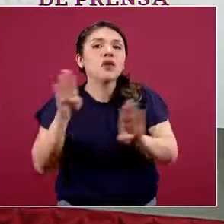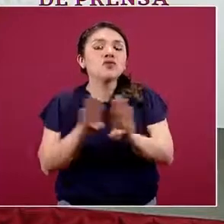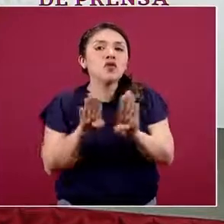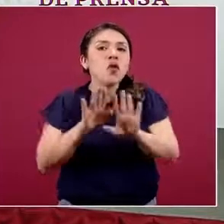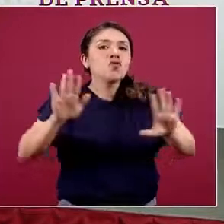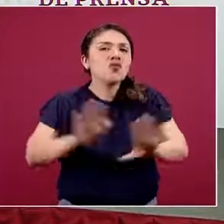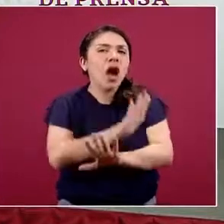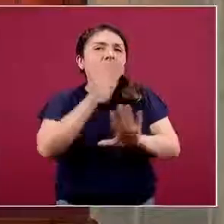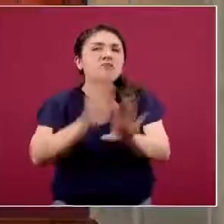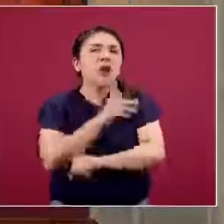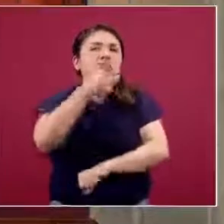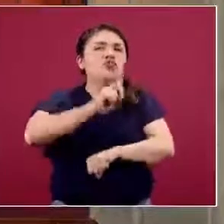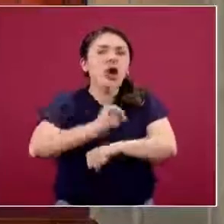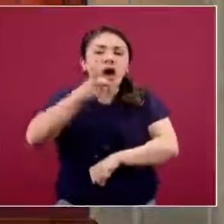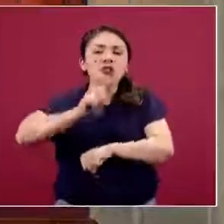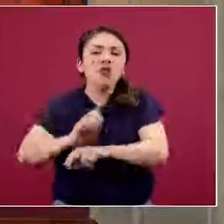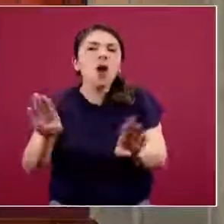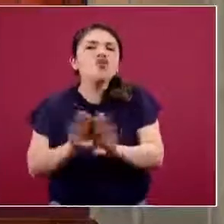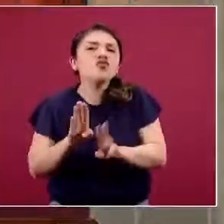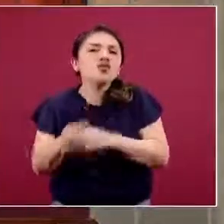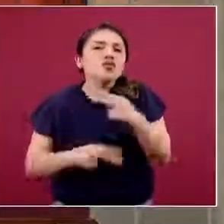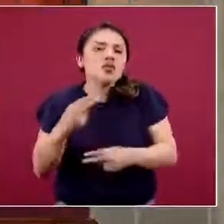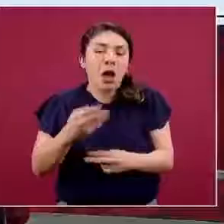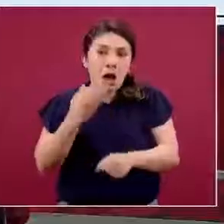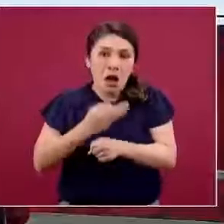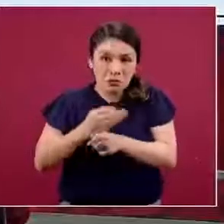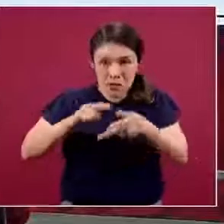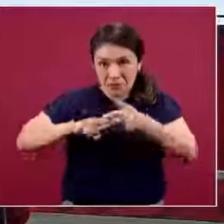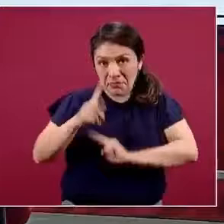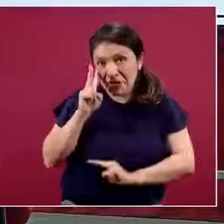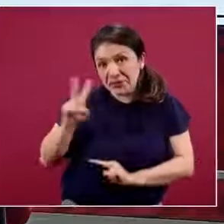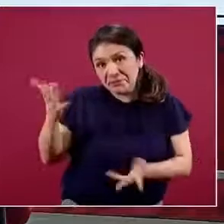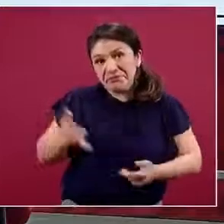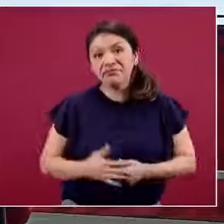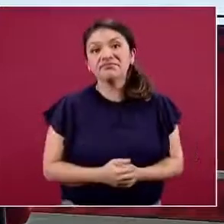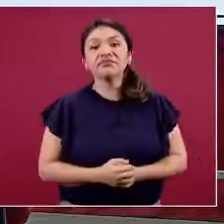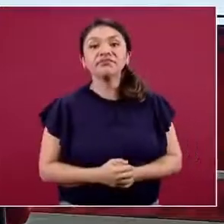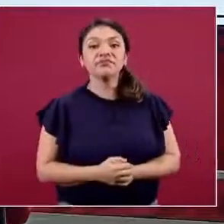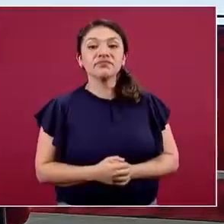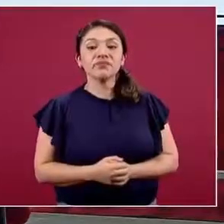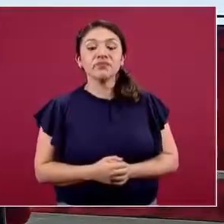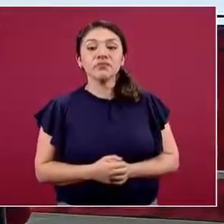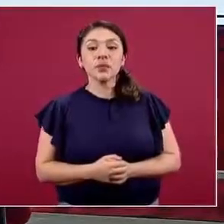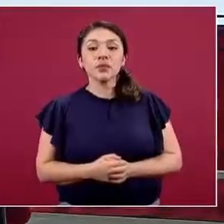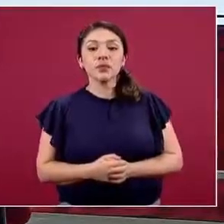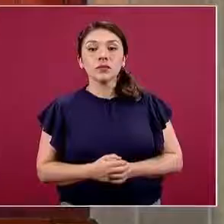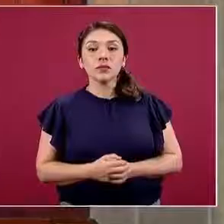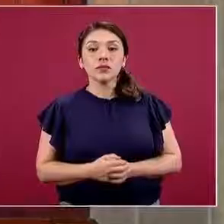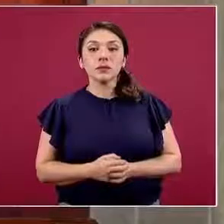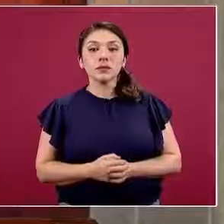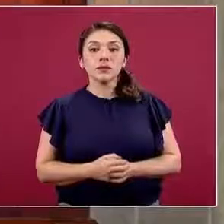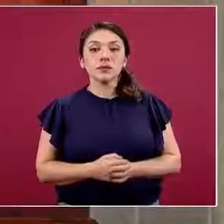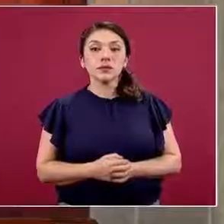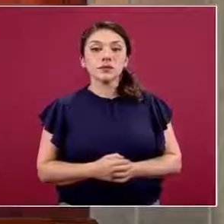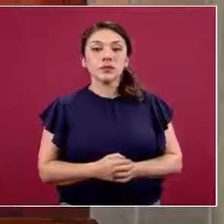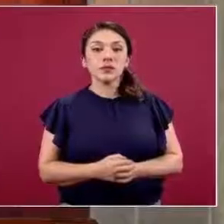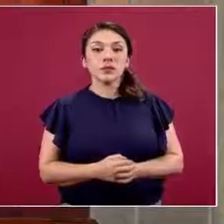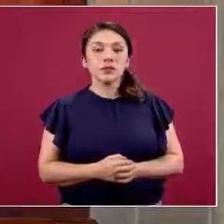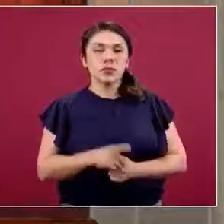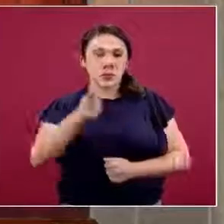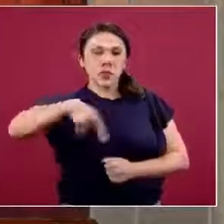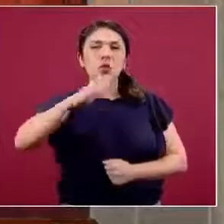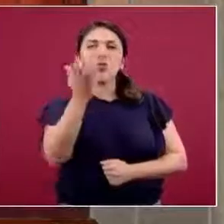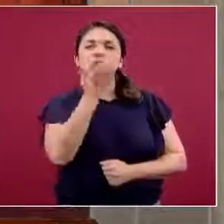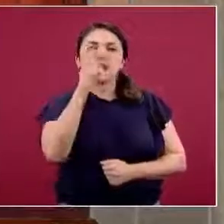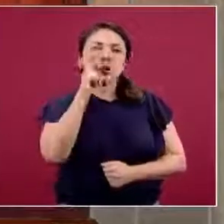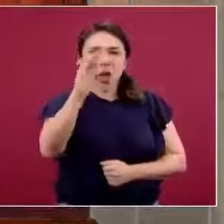mueve día con día estos indicadores con los que hoy empezamos. La siguiente diapositiva, ya acostumbrados también